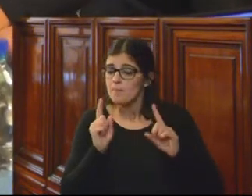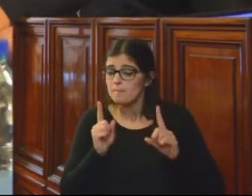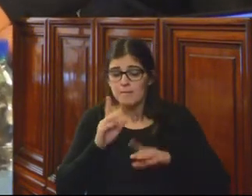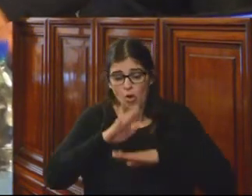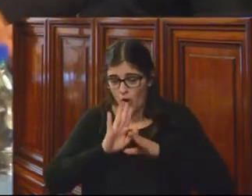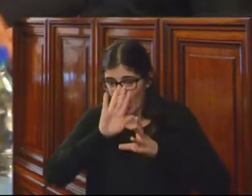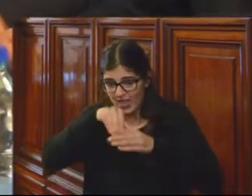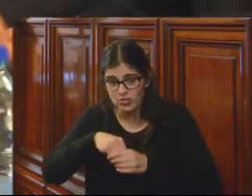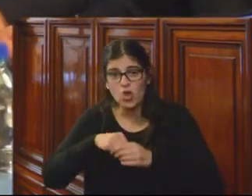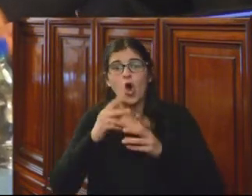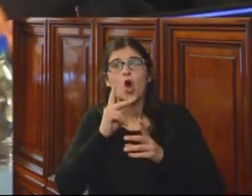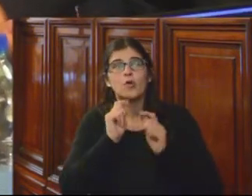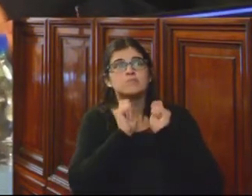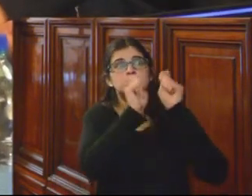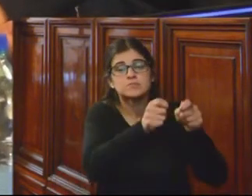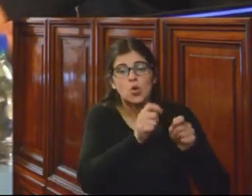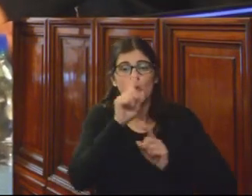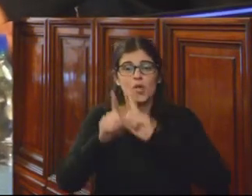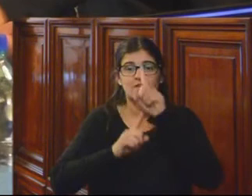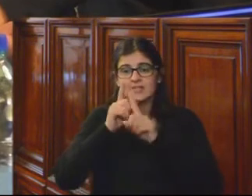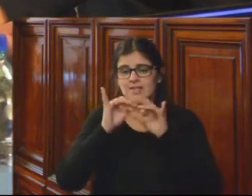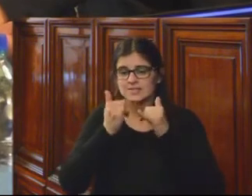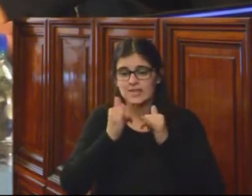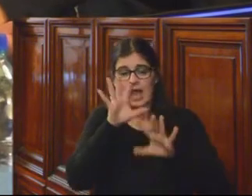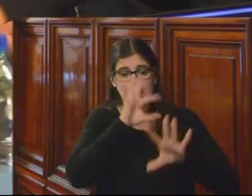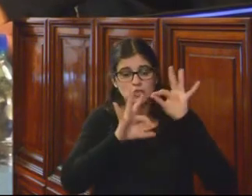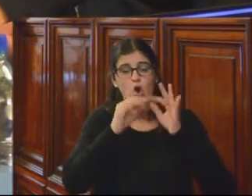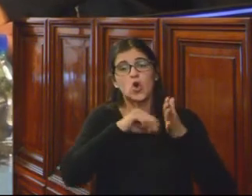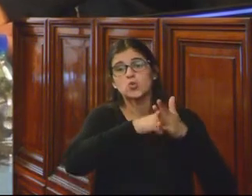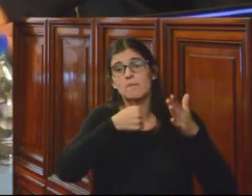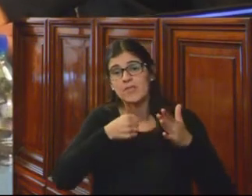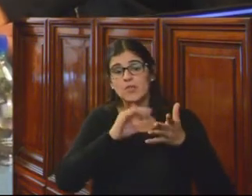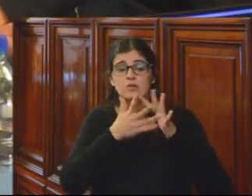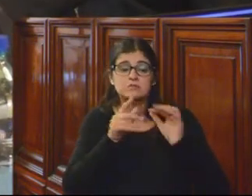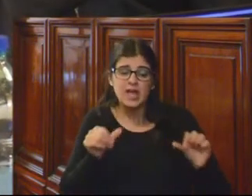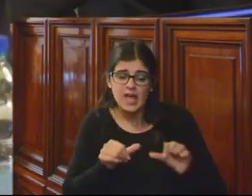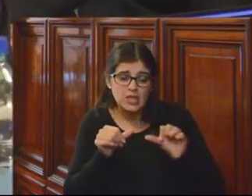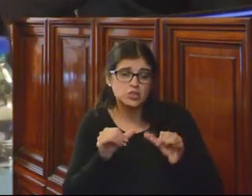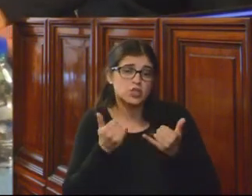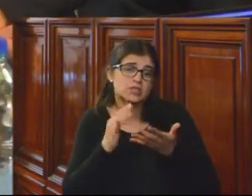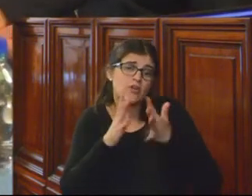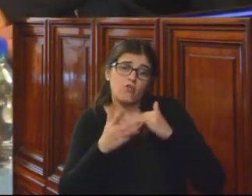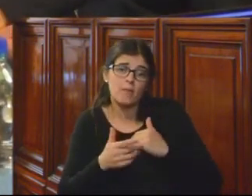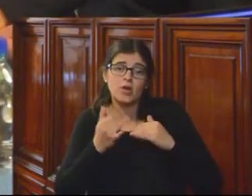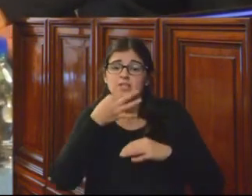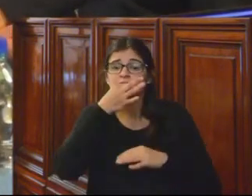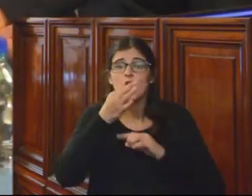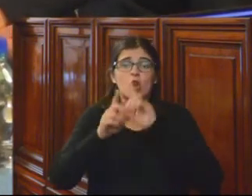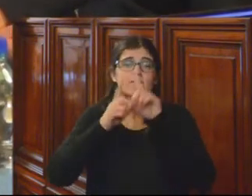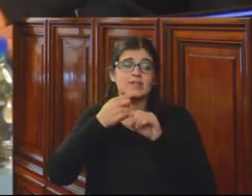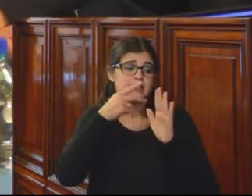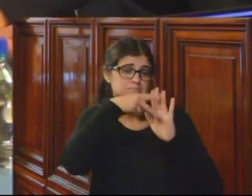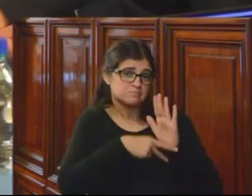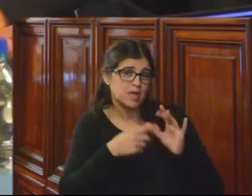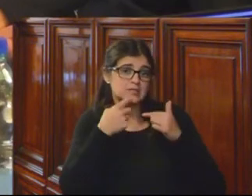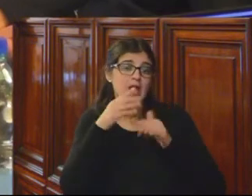La designación de autoridades en las universidades que han tenido elecciones o procesos suspendidos se ha hecho, digamos, en el marco de lo que establece la universidad. Y en